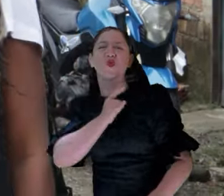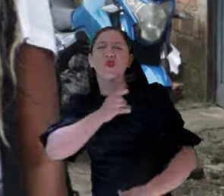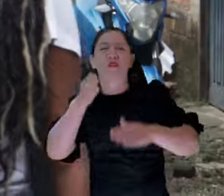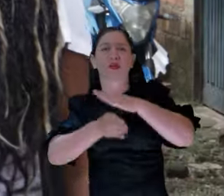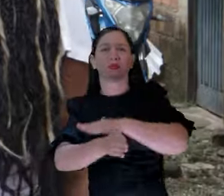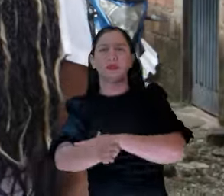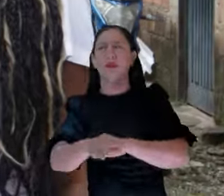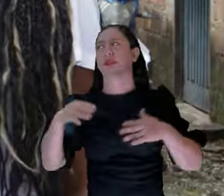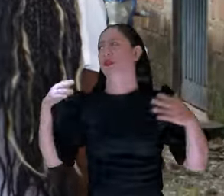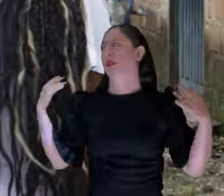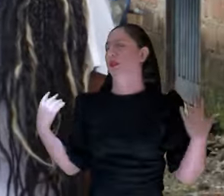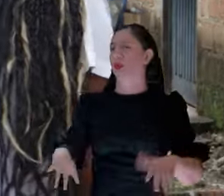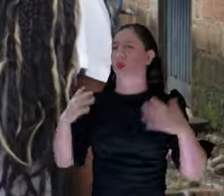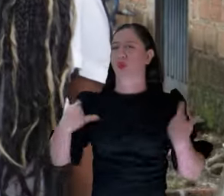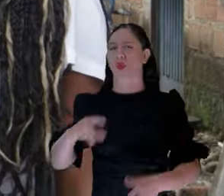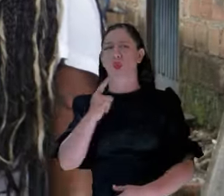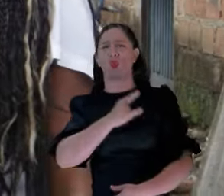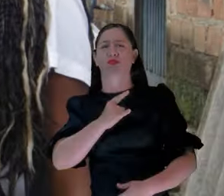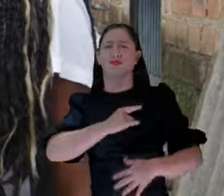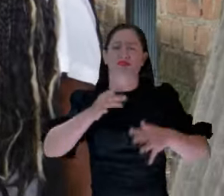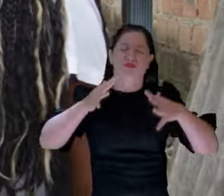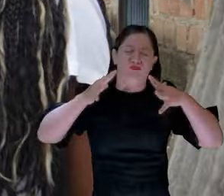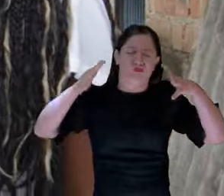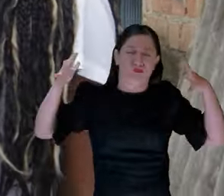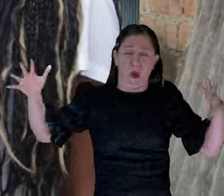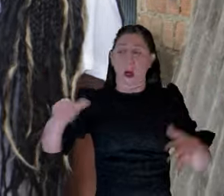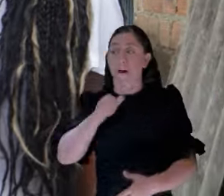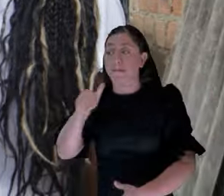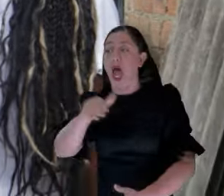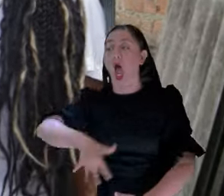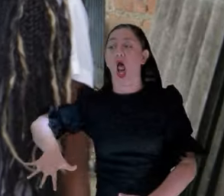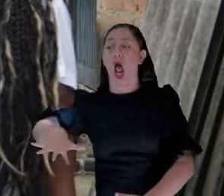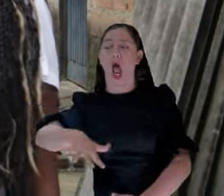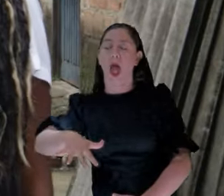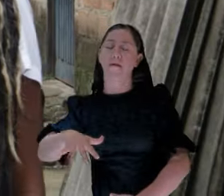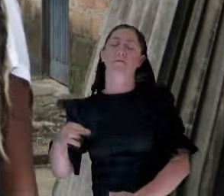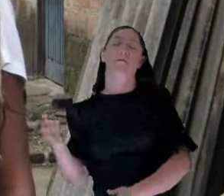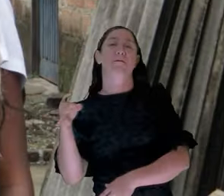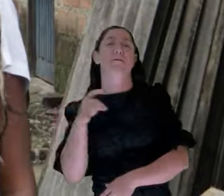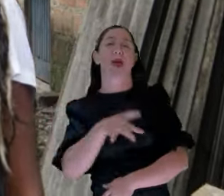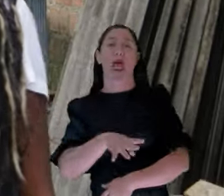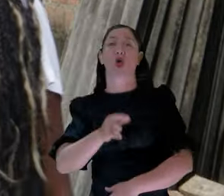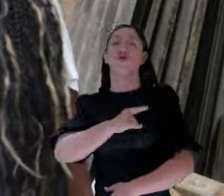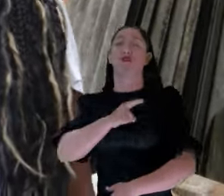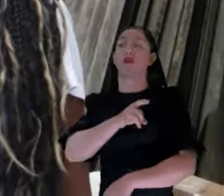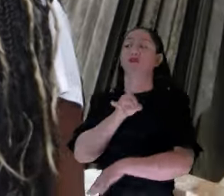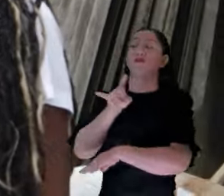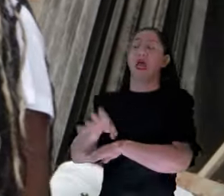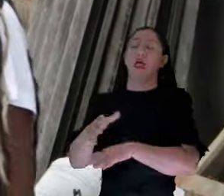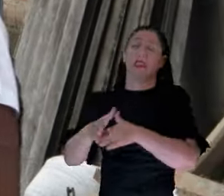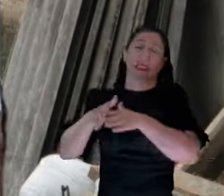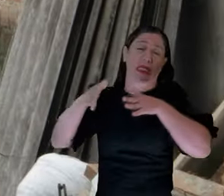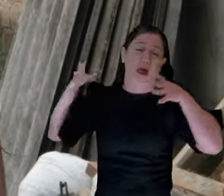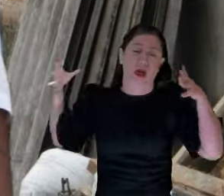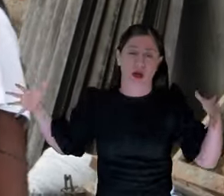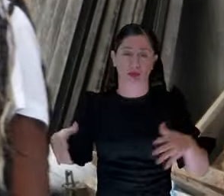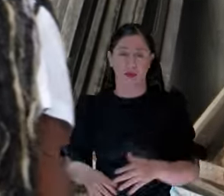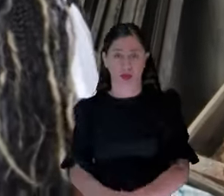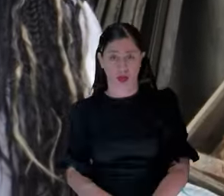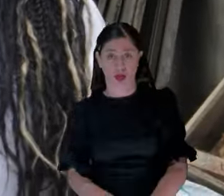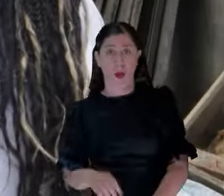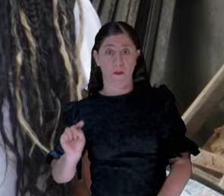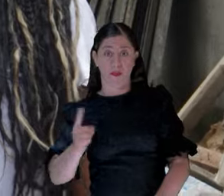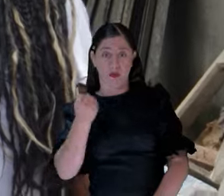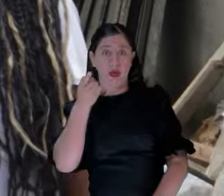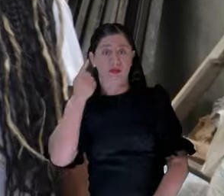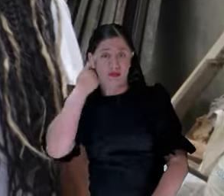es? Mija, la universidad es grande. Es tres veces el barrio, imagínate. Tres veces este barrio, sí. Imagínate que el